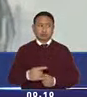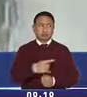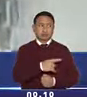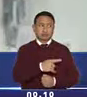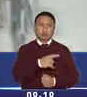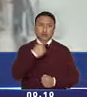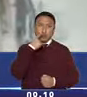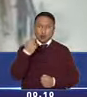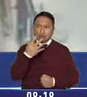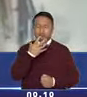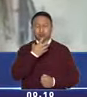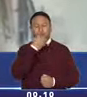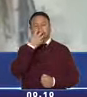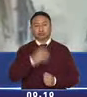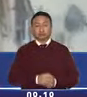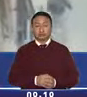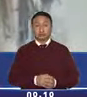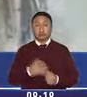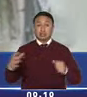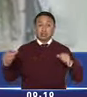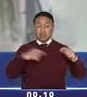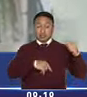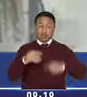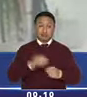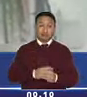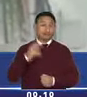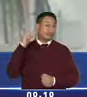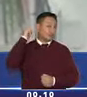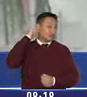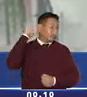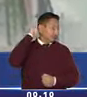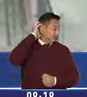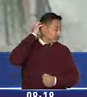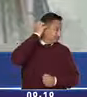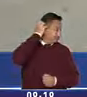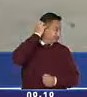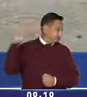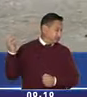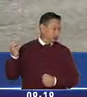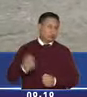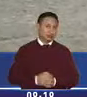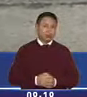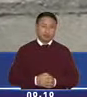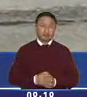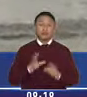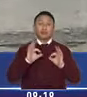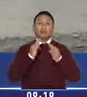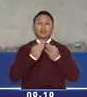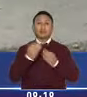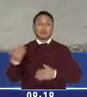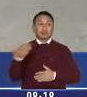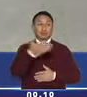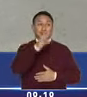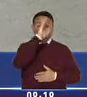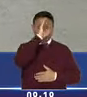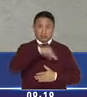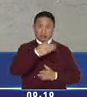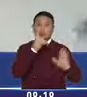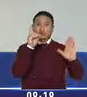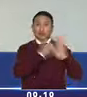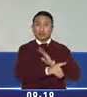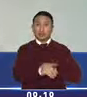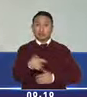que desencadenó su ira, que en medio de la confusión le habría arrebatado un dispositivo. Entonces, familiares se acercaron a la policía,